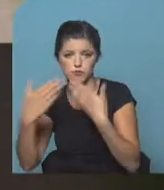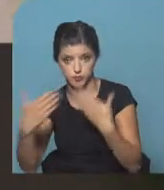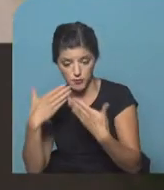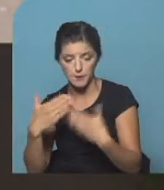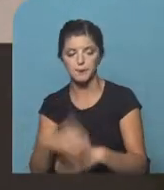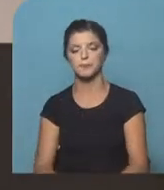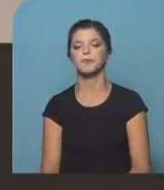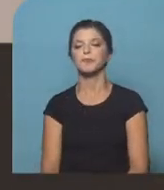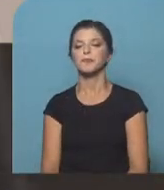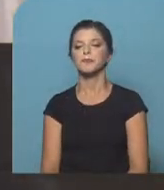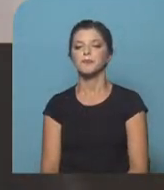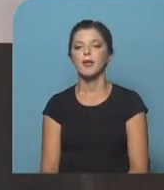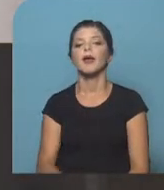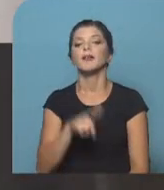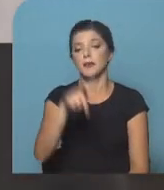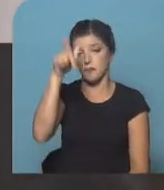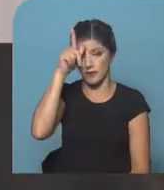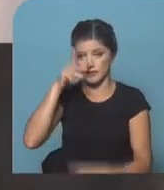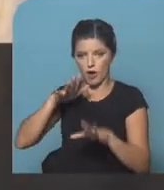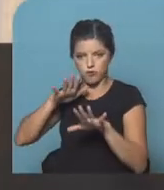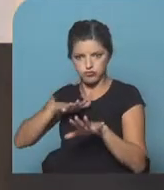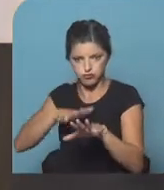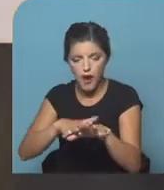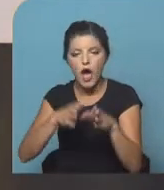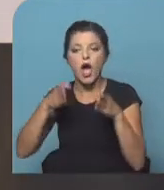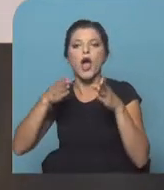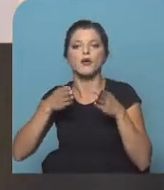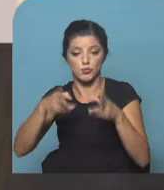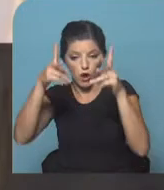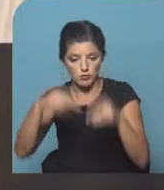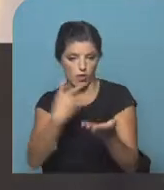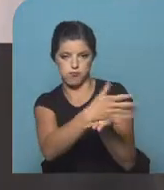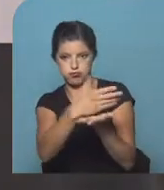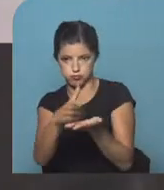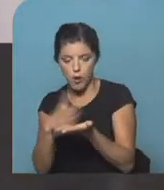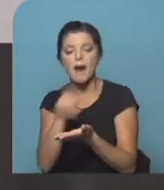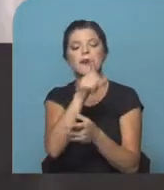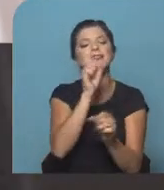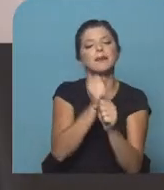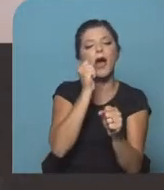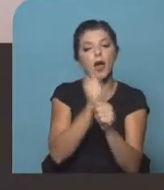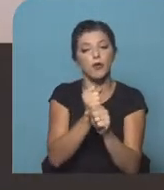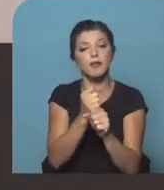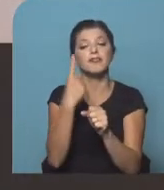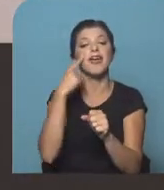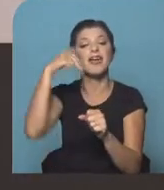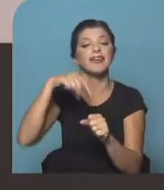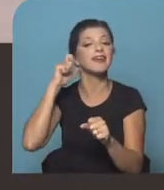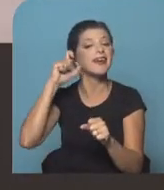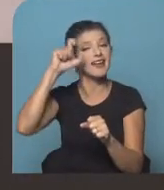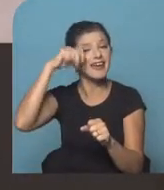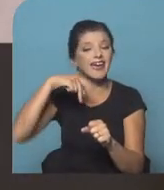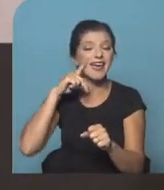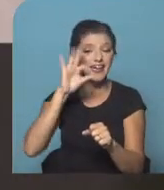Avance policial y liberación de un corte en la ruta. Los trabajadores del Ingenio La Esperanza ya habían levantado un bloqueo en la